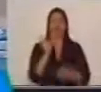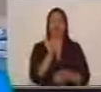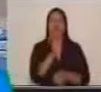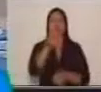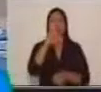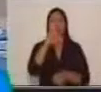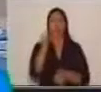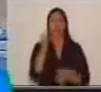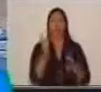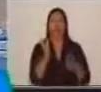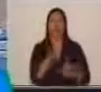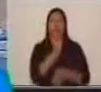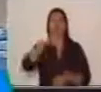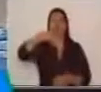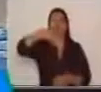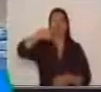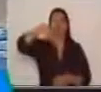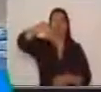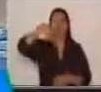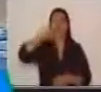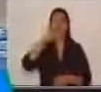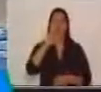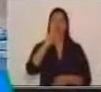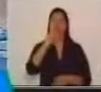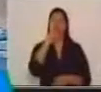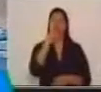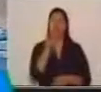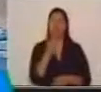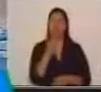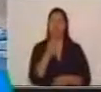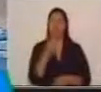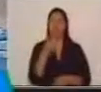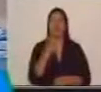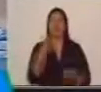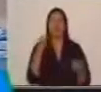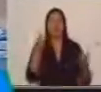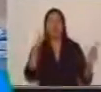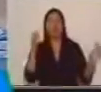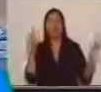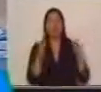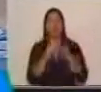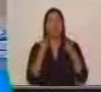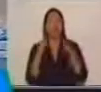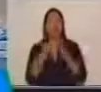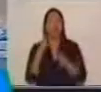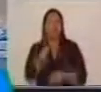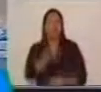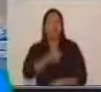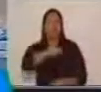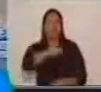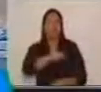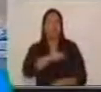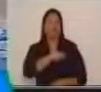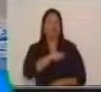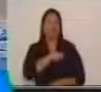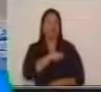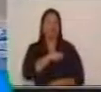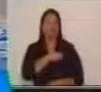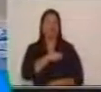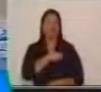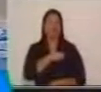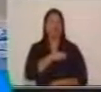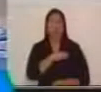Oro español debido a la alta demanda y proporcionalidad que obtuvo esta obra literaria a